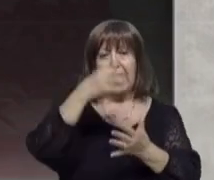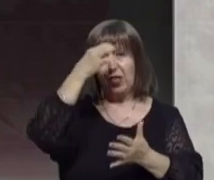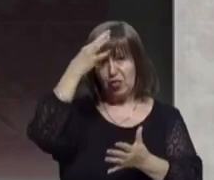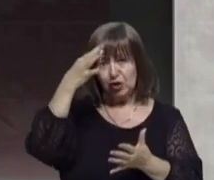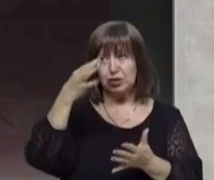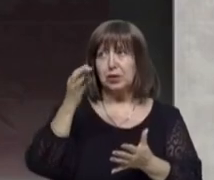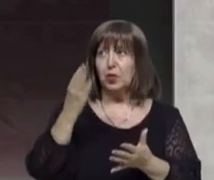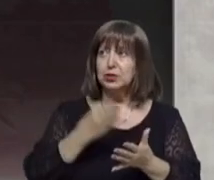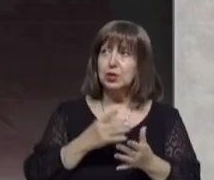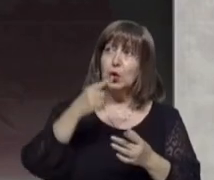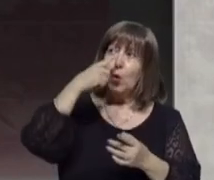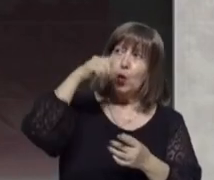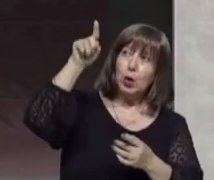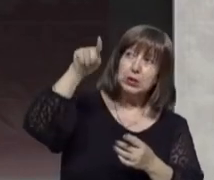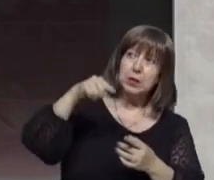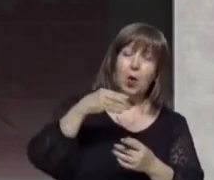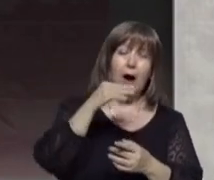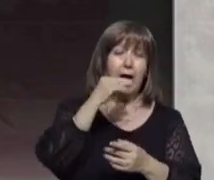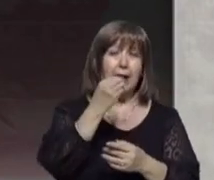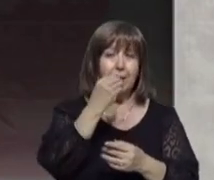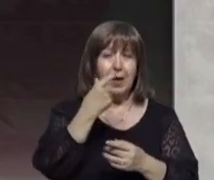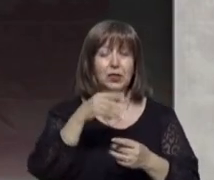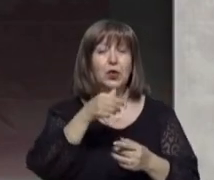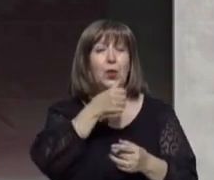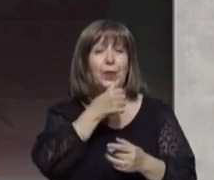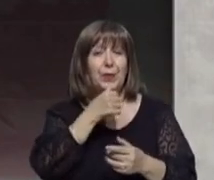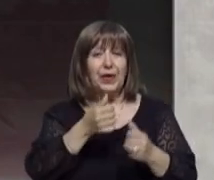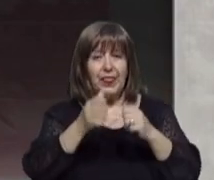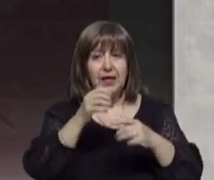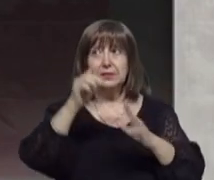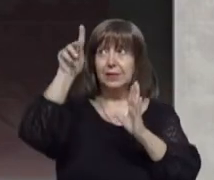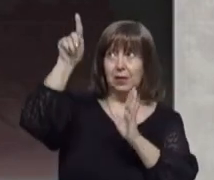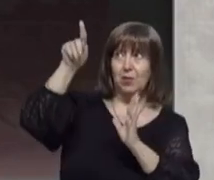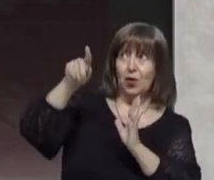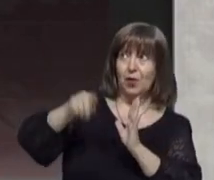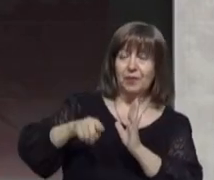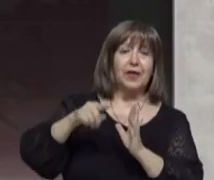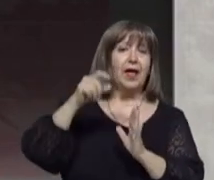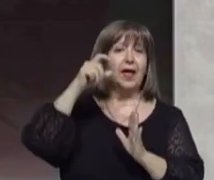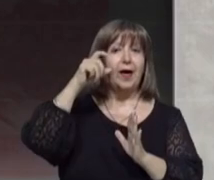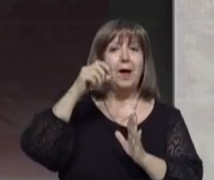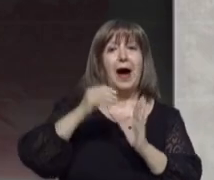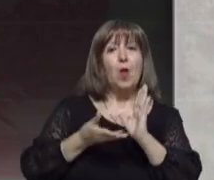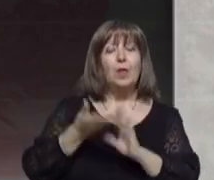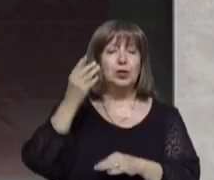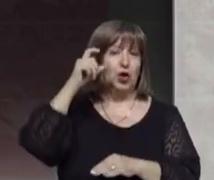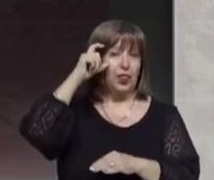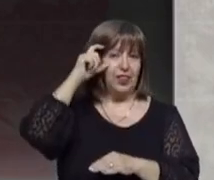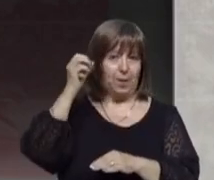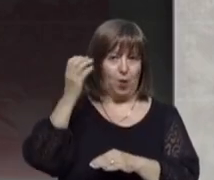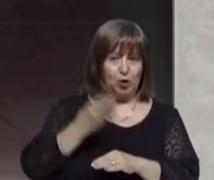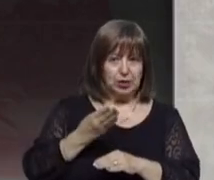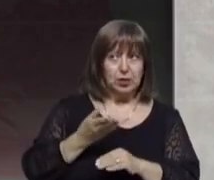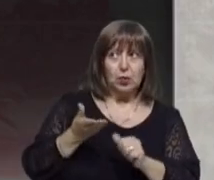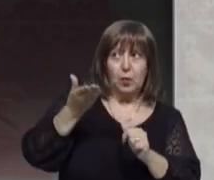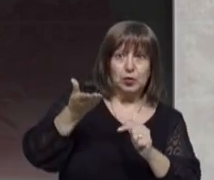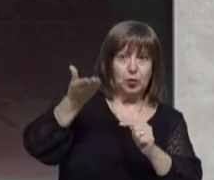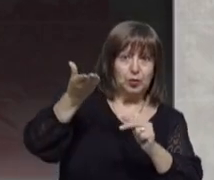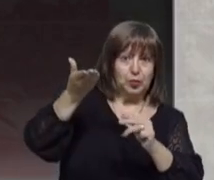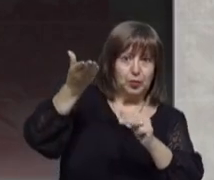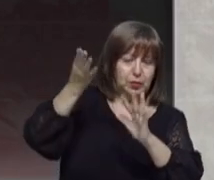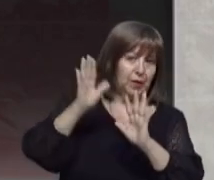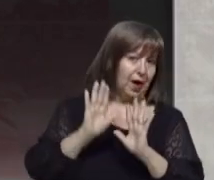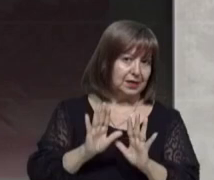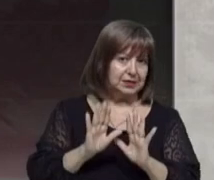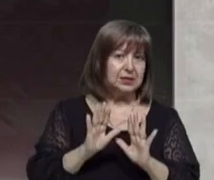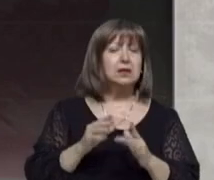Y por último, alimentos y bebidas, en lo que es esta lista, 10% de aumento. Pasa que con lo que vienen aumentando los alimentos